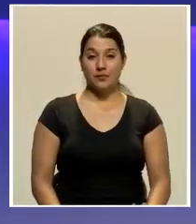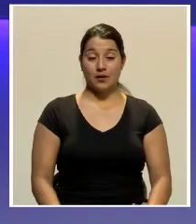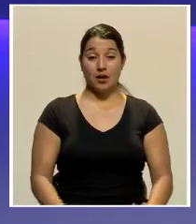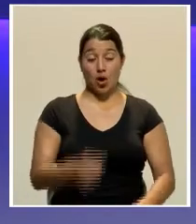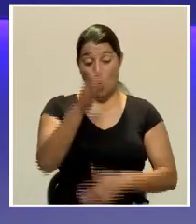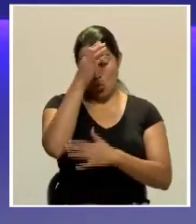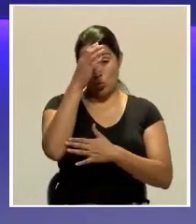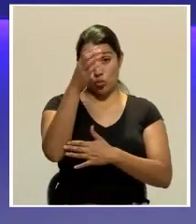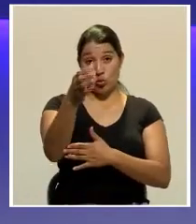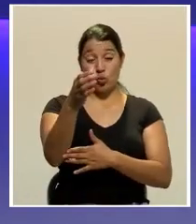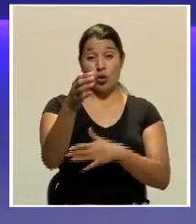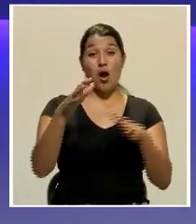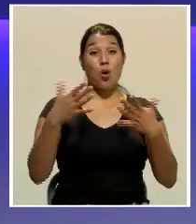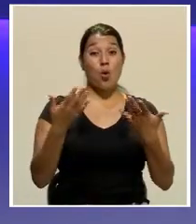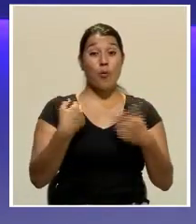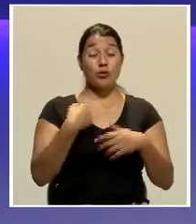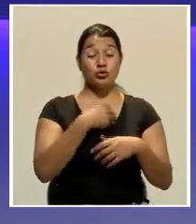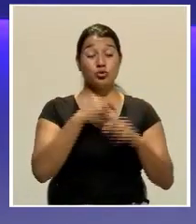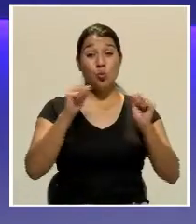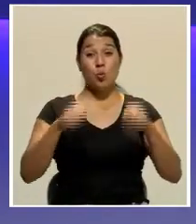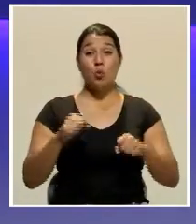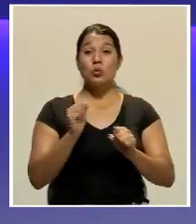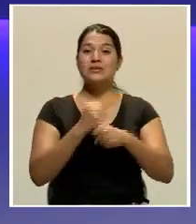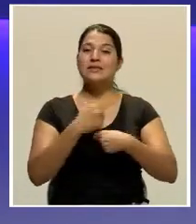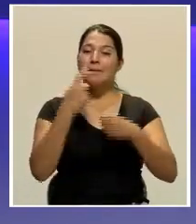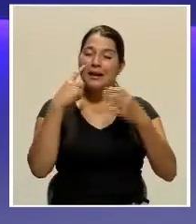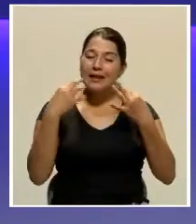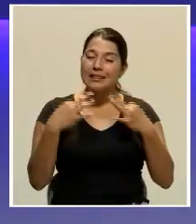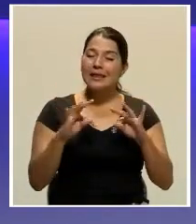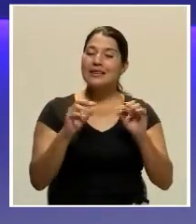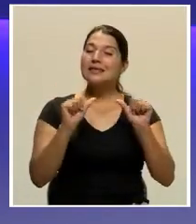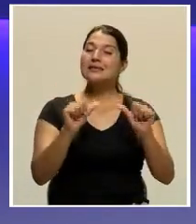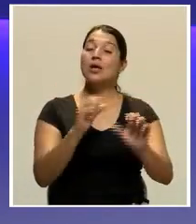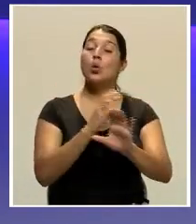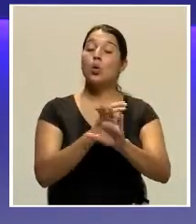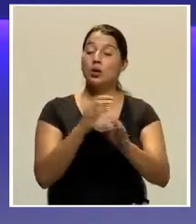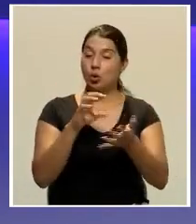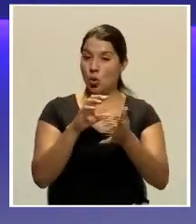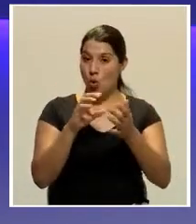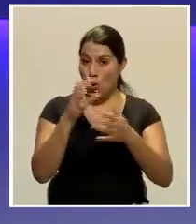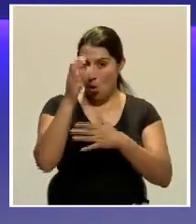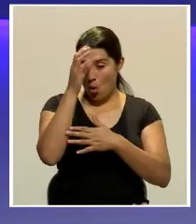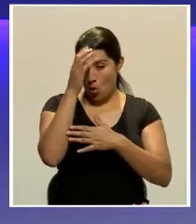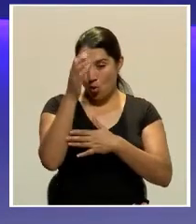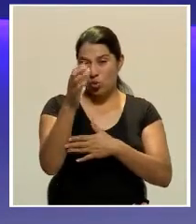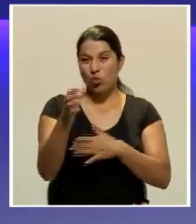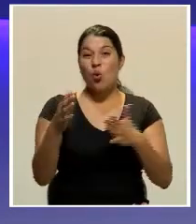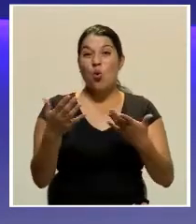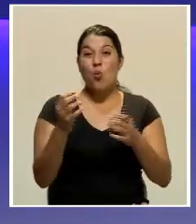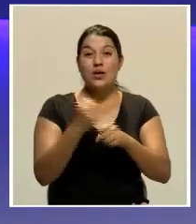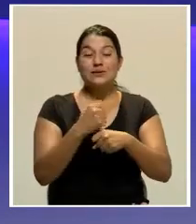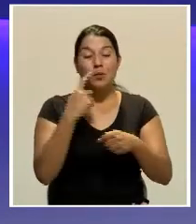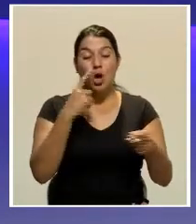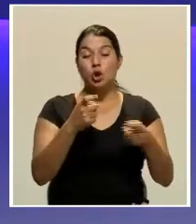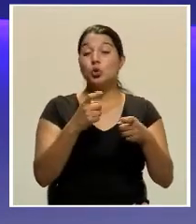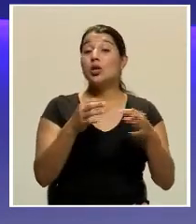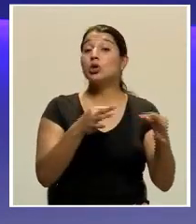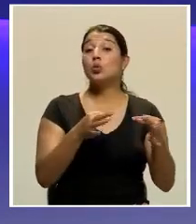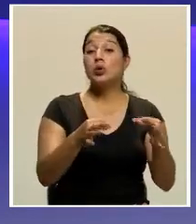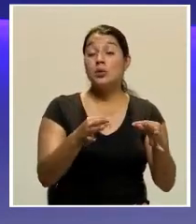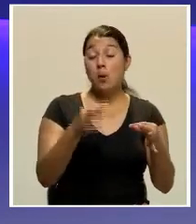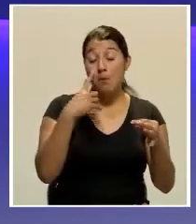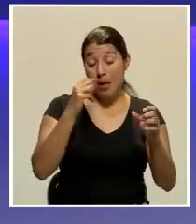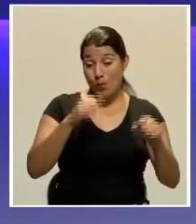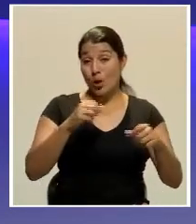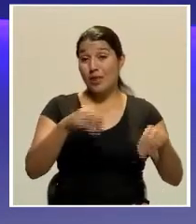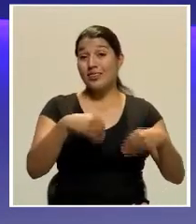La cultura. ¿Cómo hacemos para sostener la cultura? ¿Cómo hacemos para sostener el turismo? ¿Cómo hacemos para darle de comer a